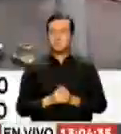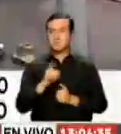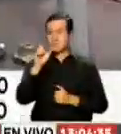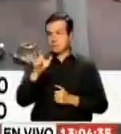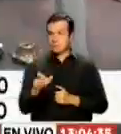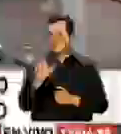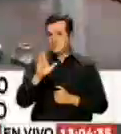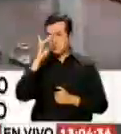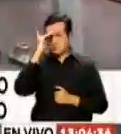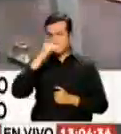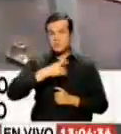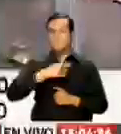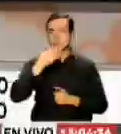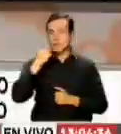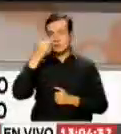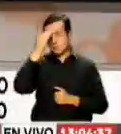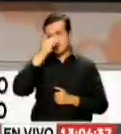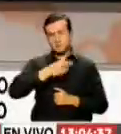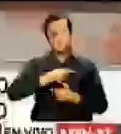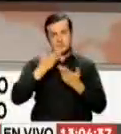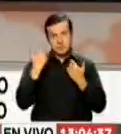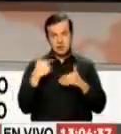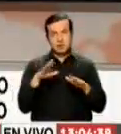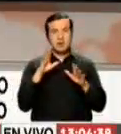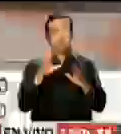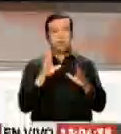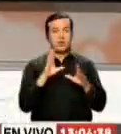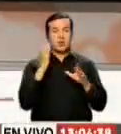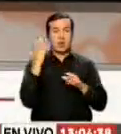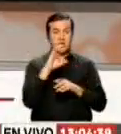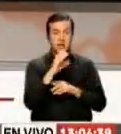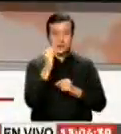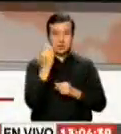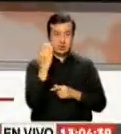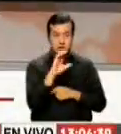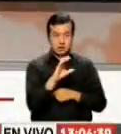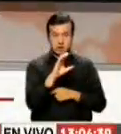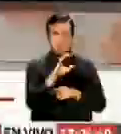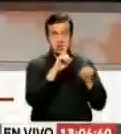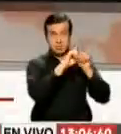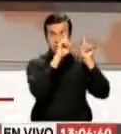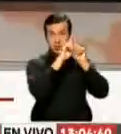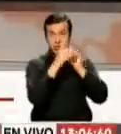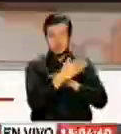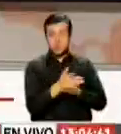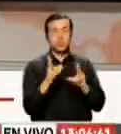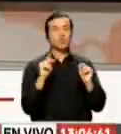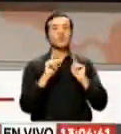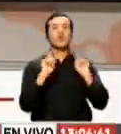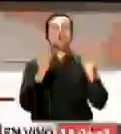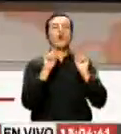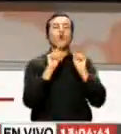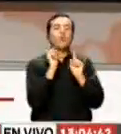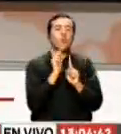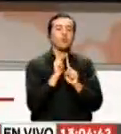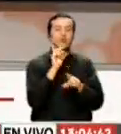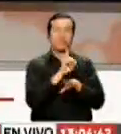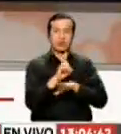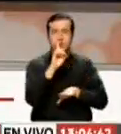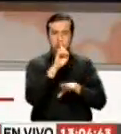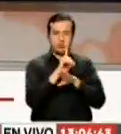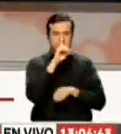habría tomado una decisión al respecto. No era accionista de ninguna de estas compañías, era parte de un directorio.